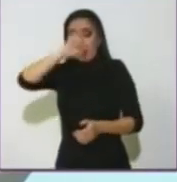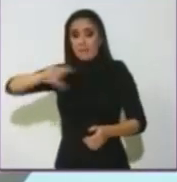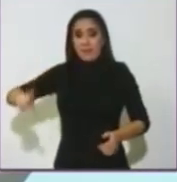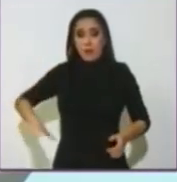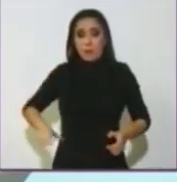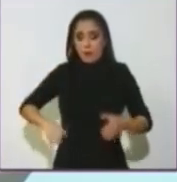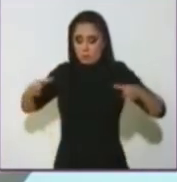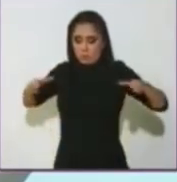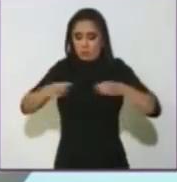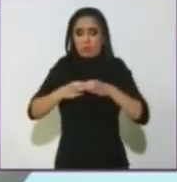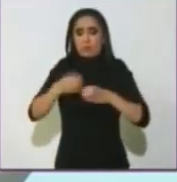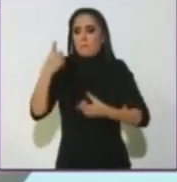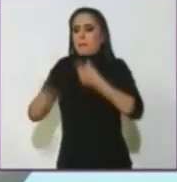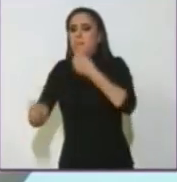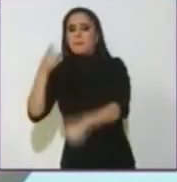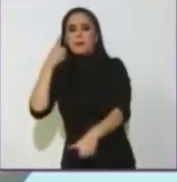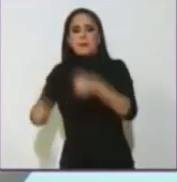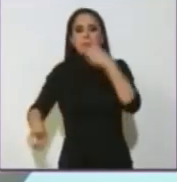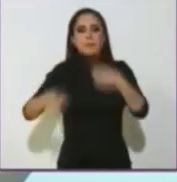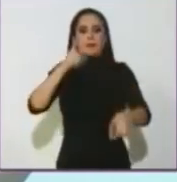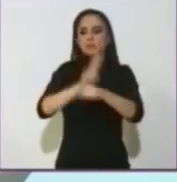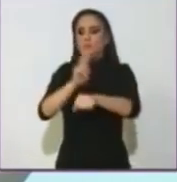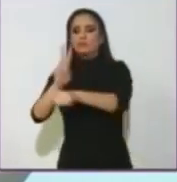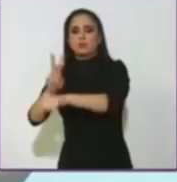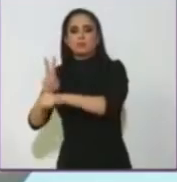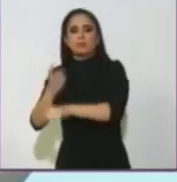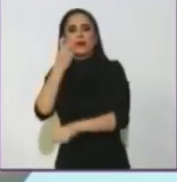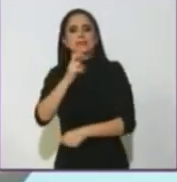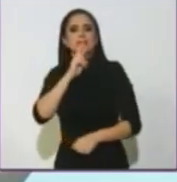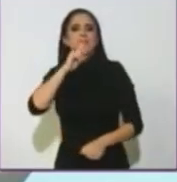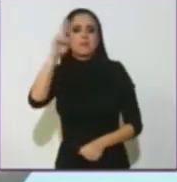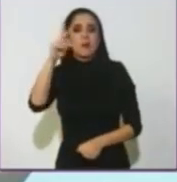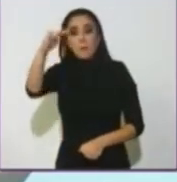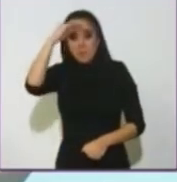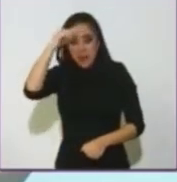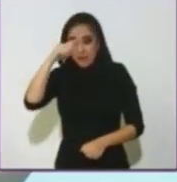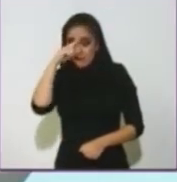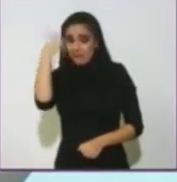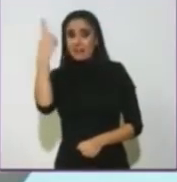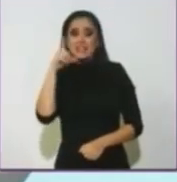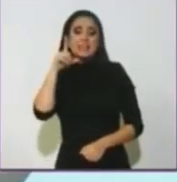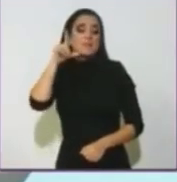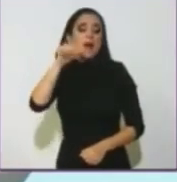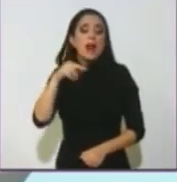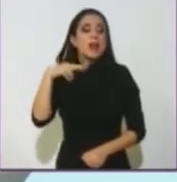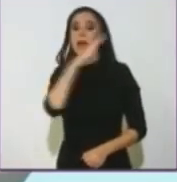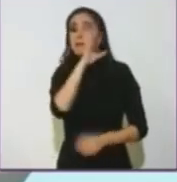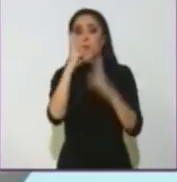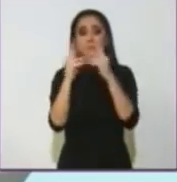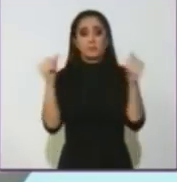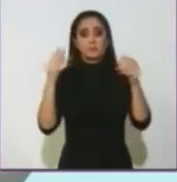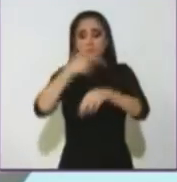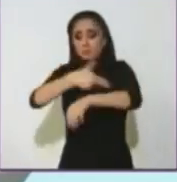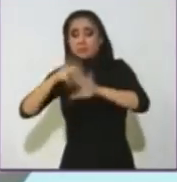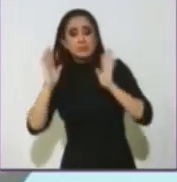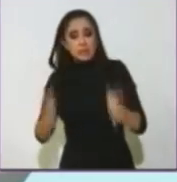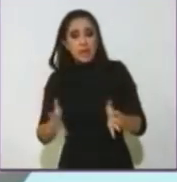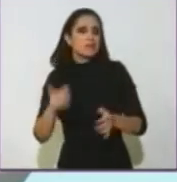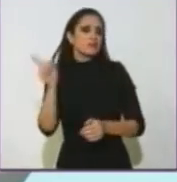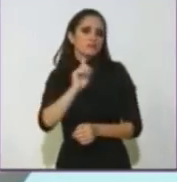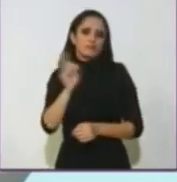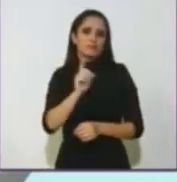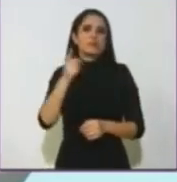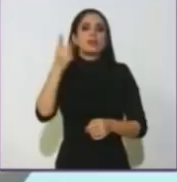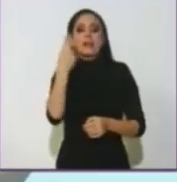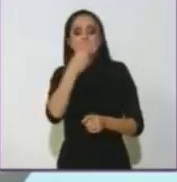gobierno van a empezar a transformarse las cosas no se resuelve de la noche a la mañana pero es fundamental que haya coordinación entre